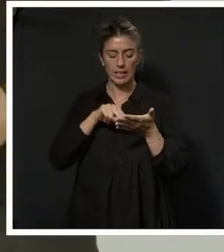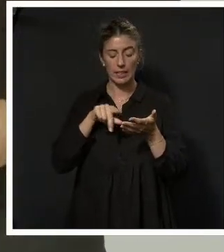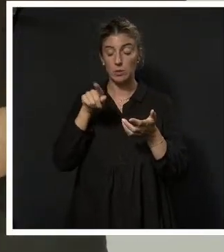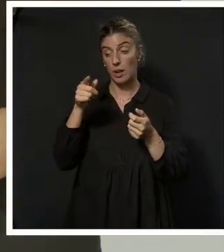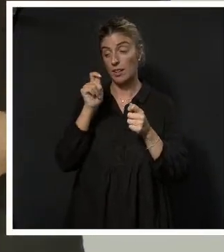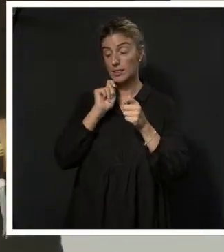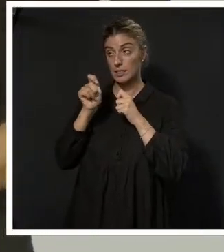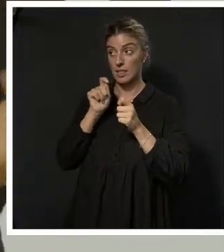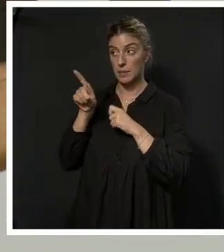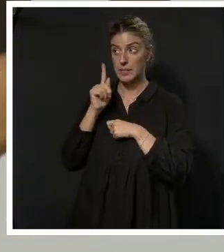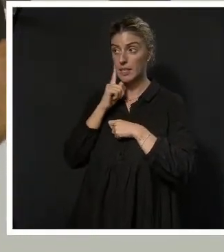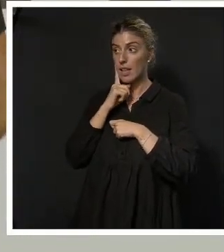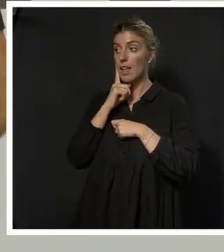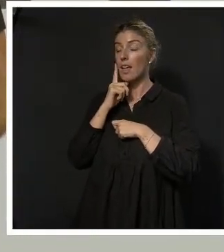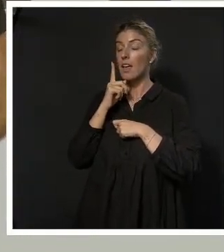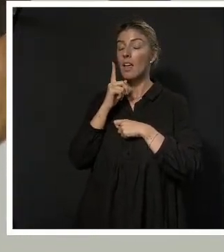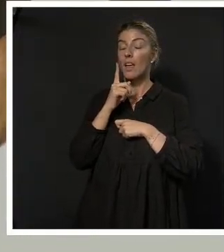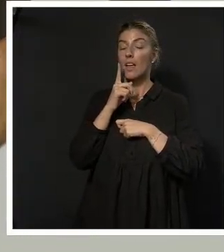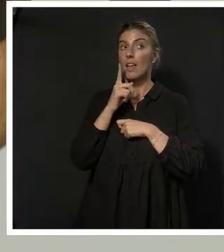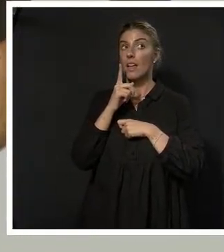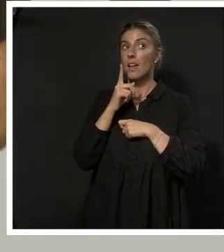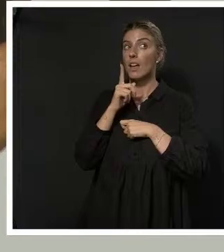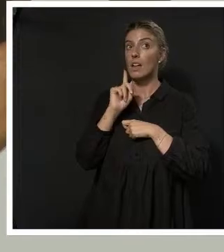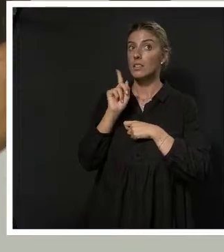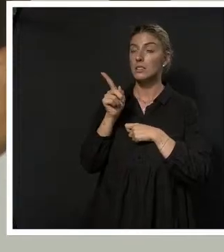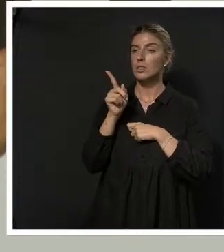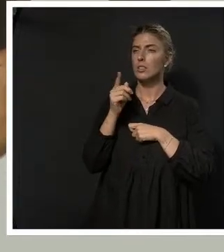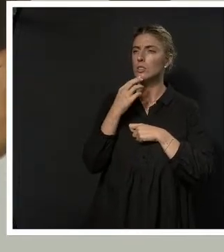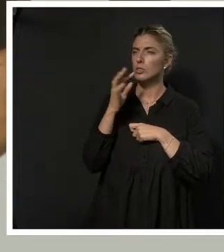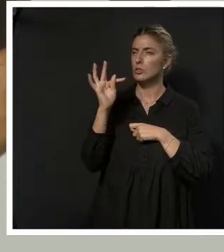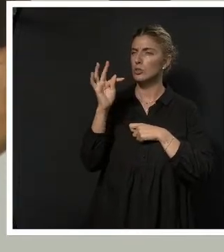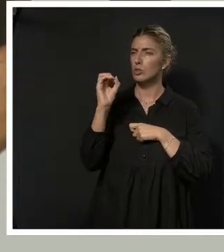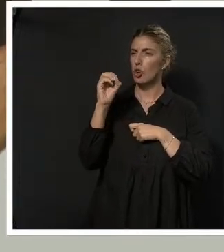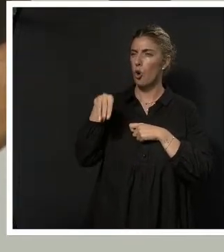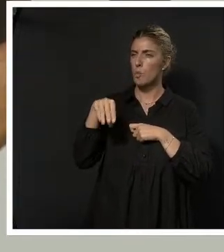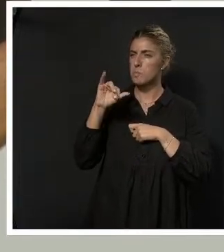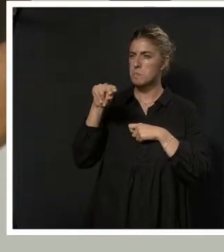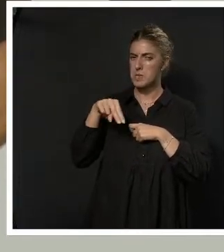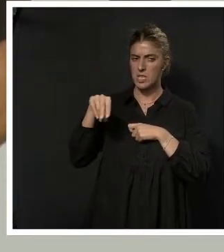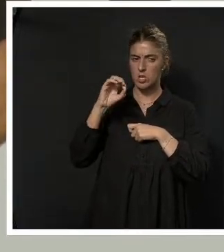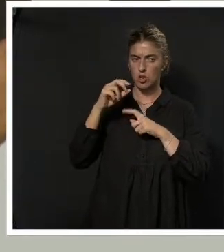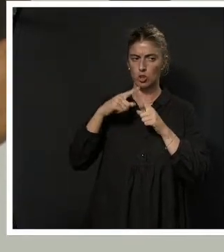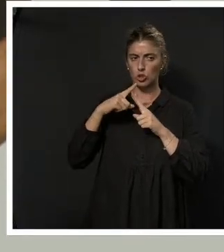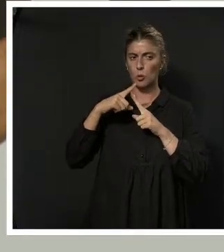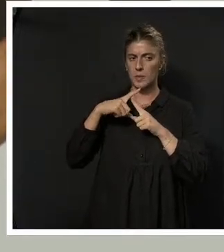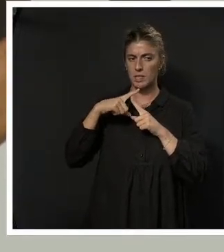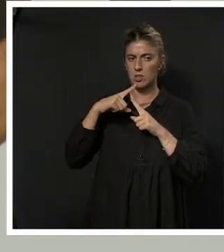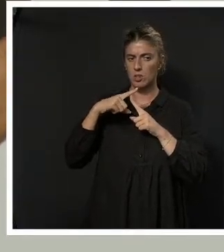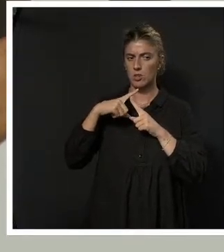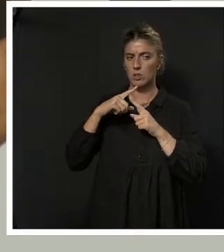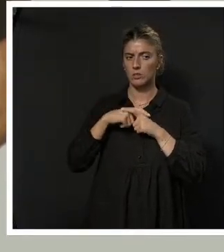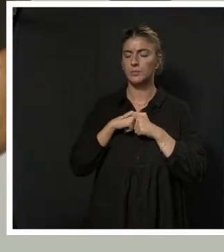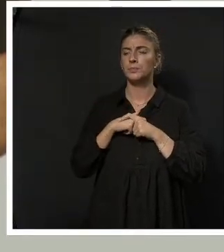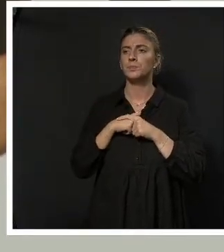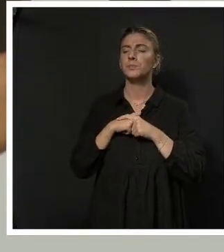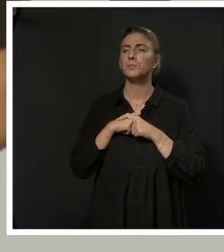un momento este de cómo se llama tomillo restaurantes